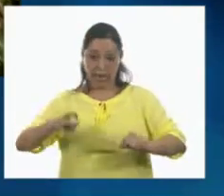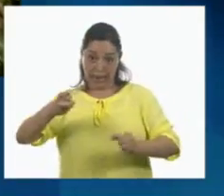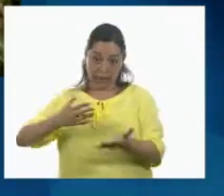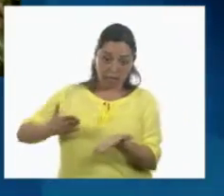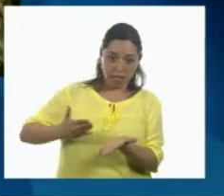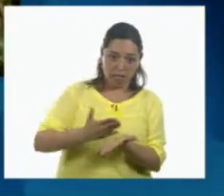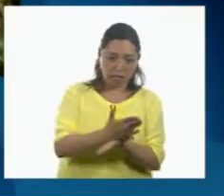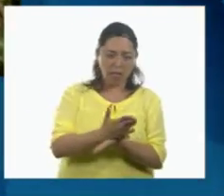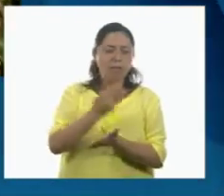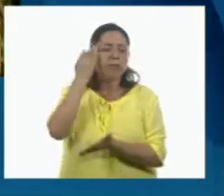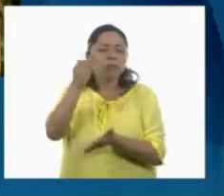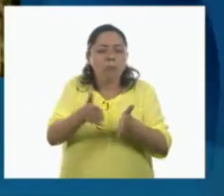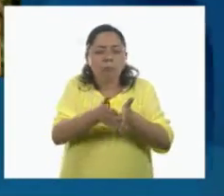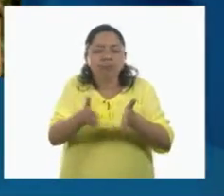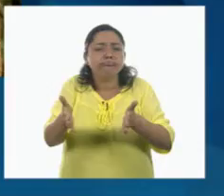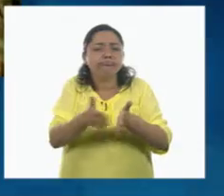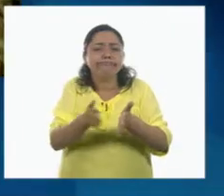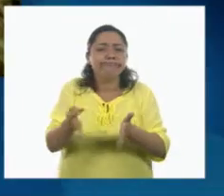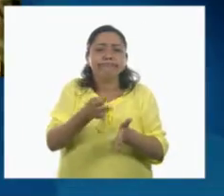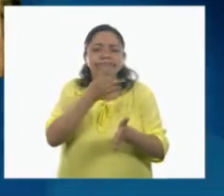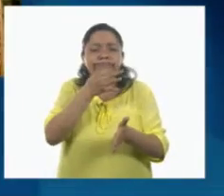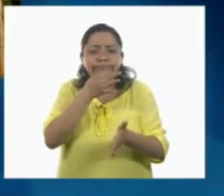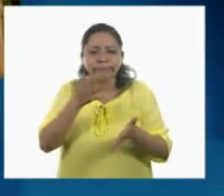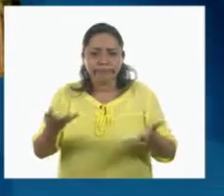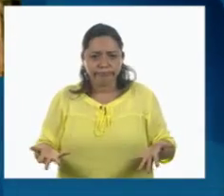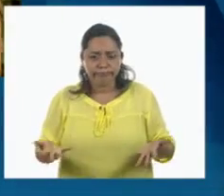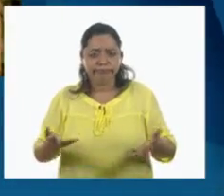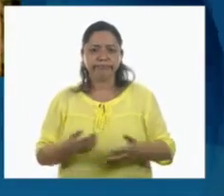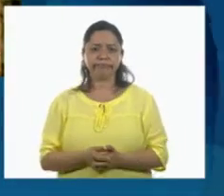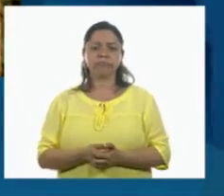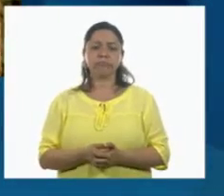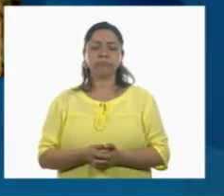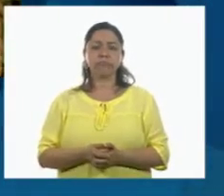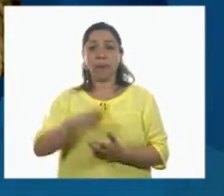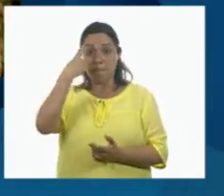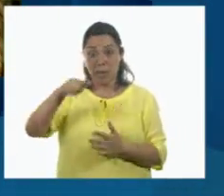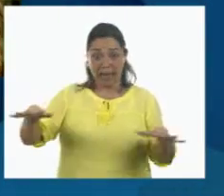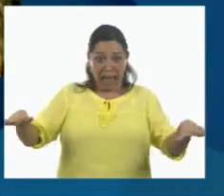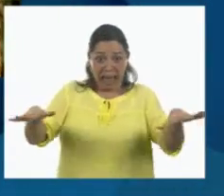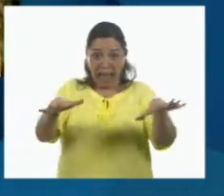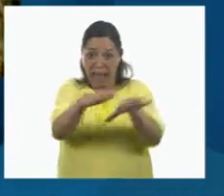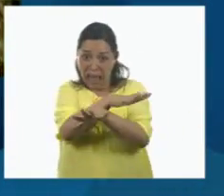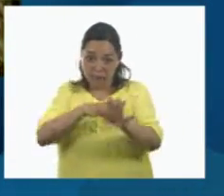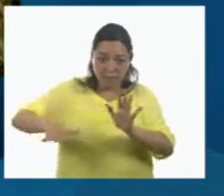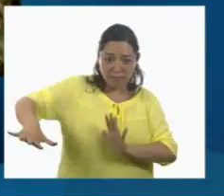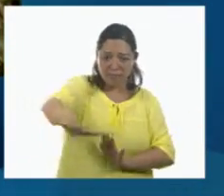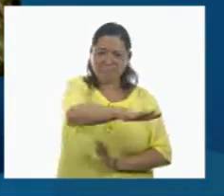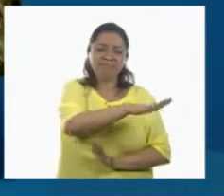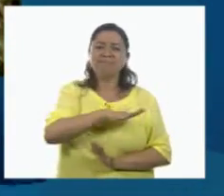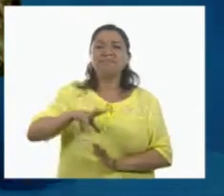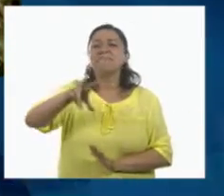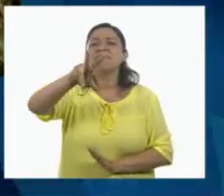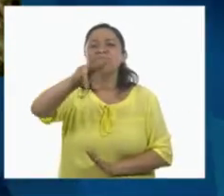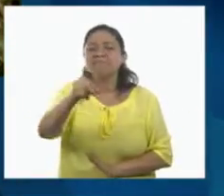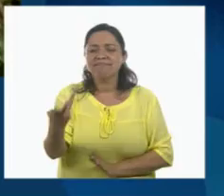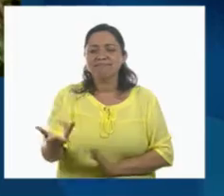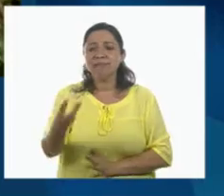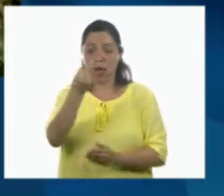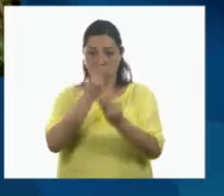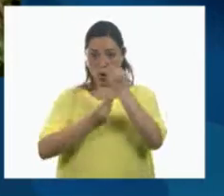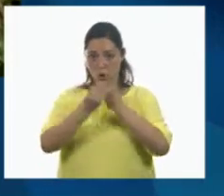cortos. Entonces no da tiempo a que influyan de una manera tan decisiva. En realidad, la comida